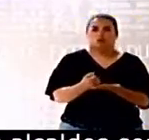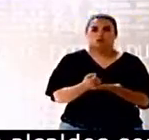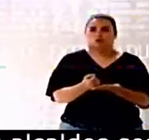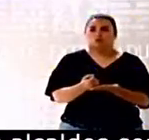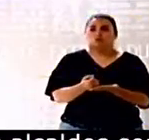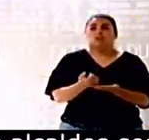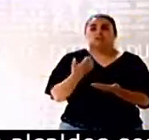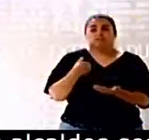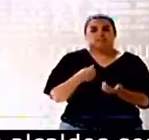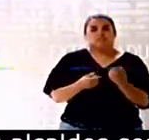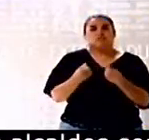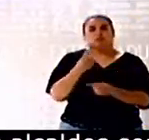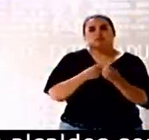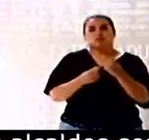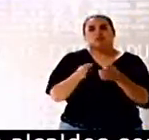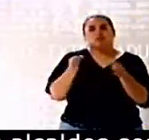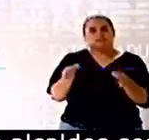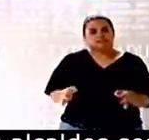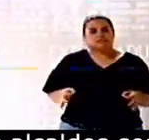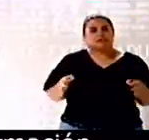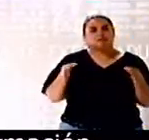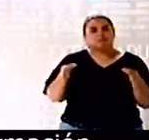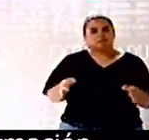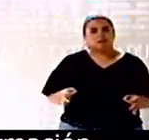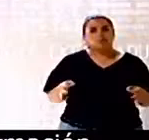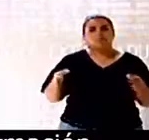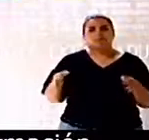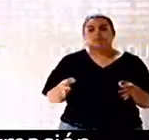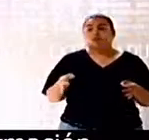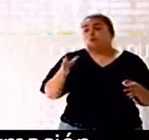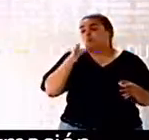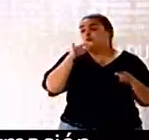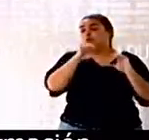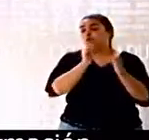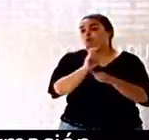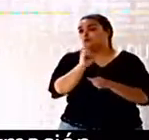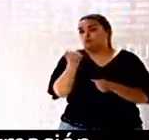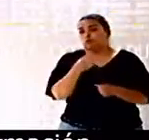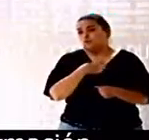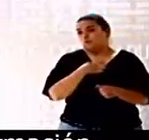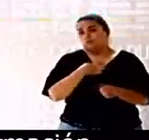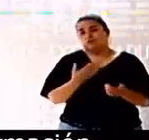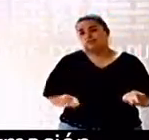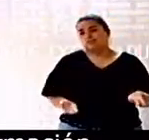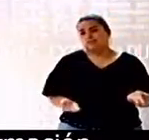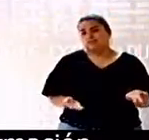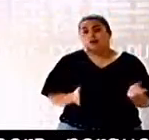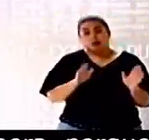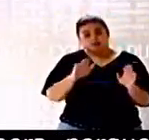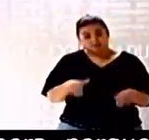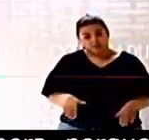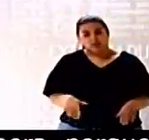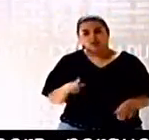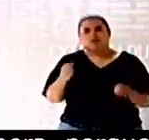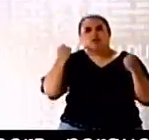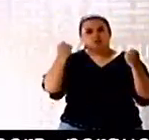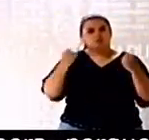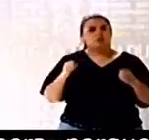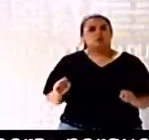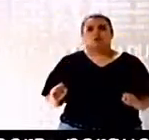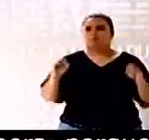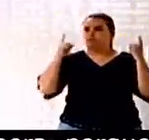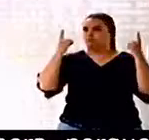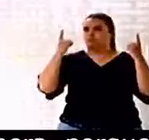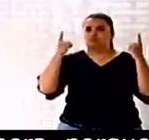esa información siempre previamente, como no puede ser de otra manera, porque al final son ellos la máxima autoridad del